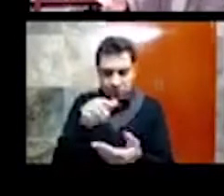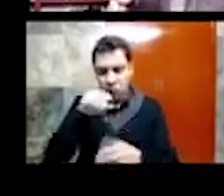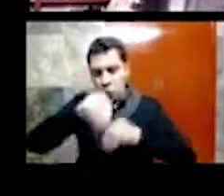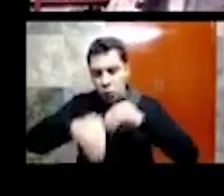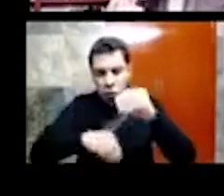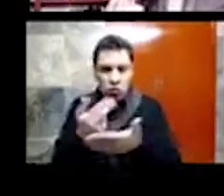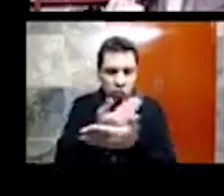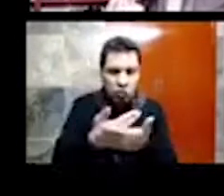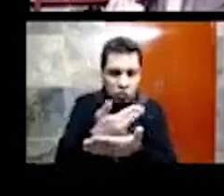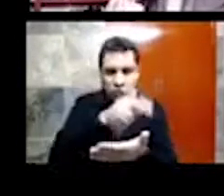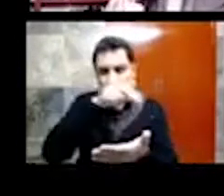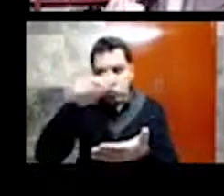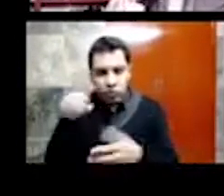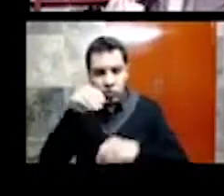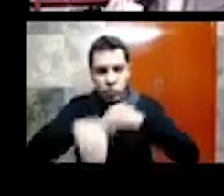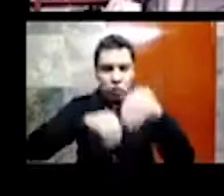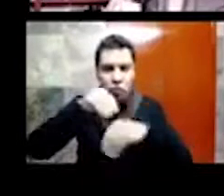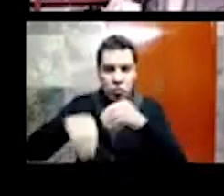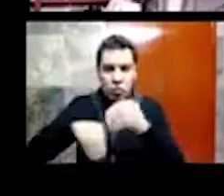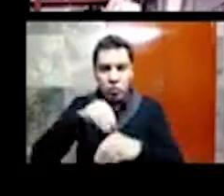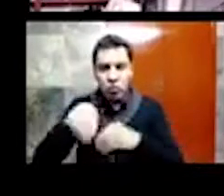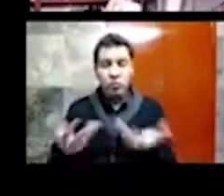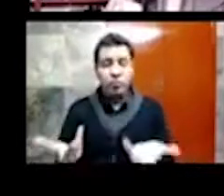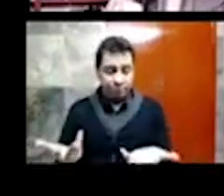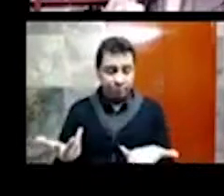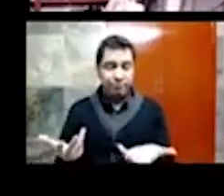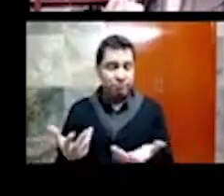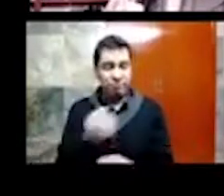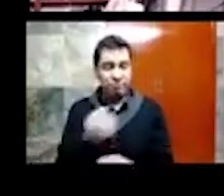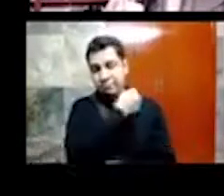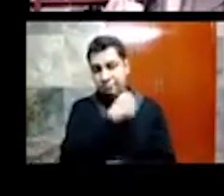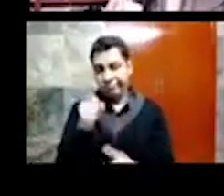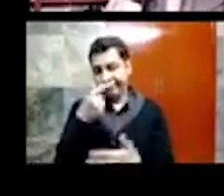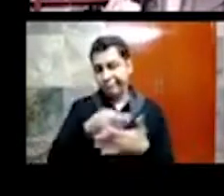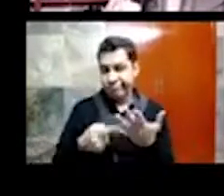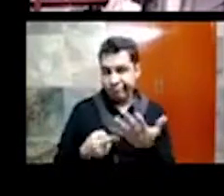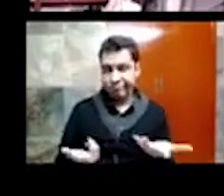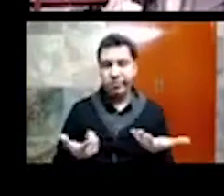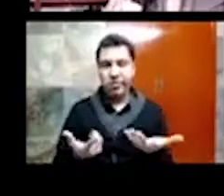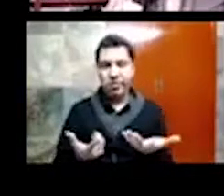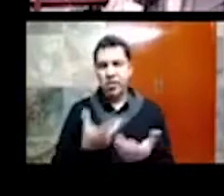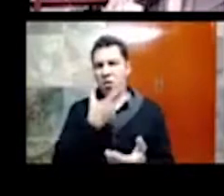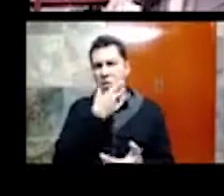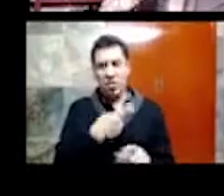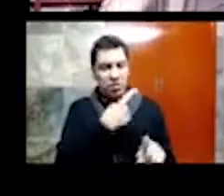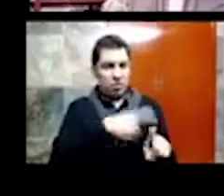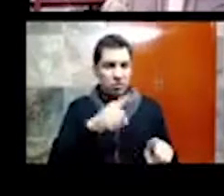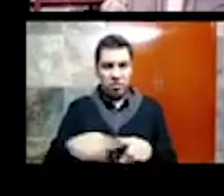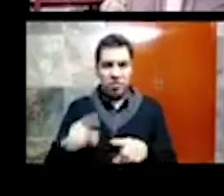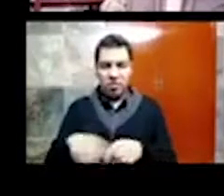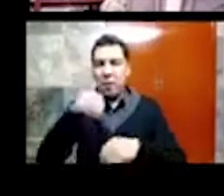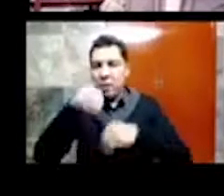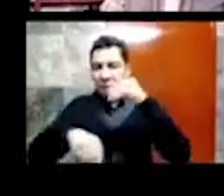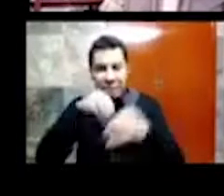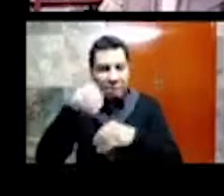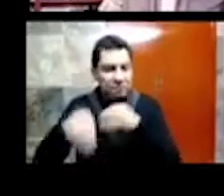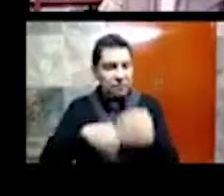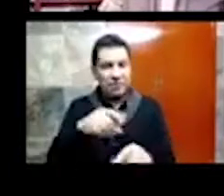pues hay que hablar desde luego de don Paco González Rull, que fue mi maestro, Mr.